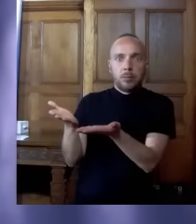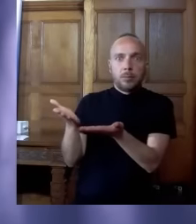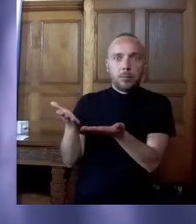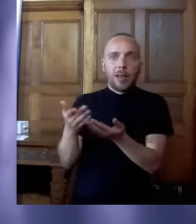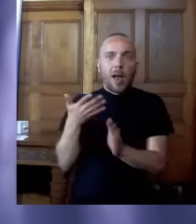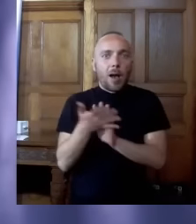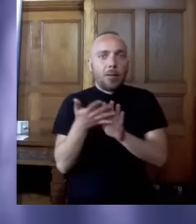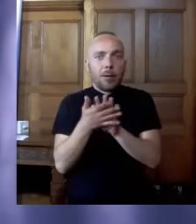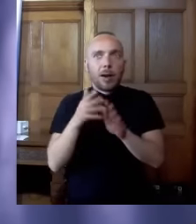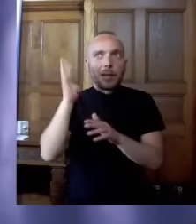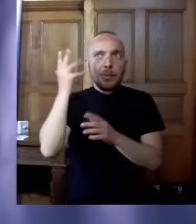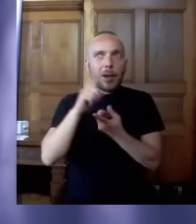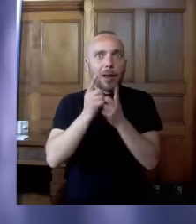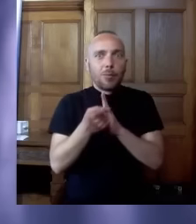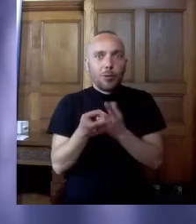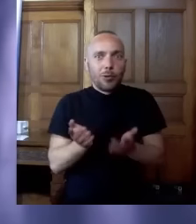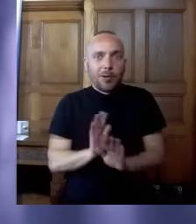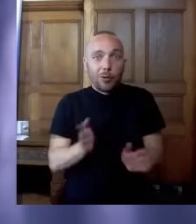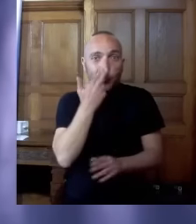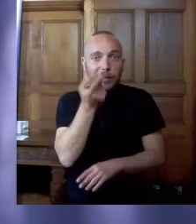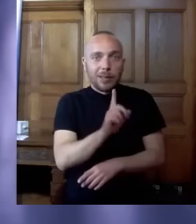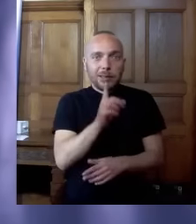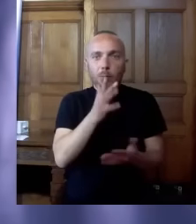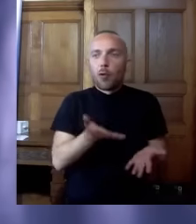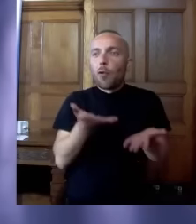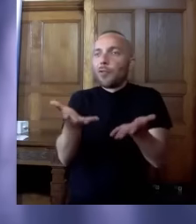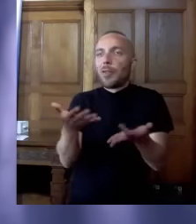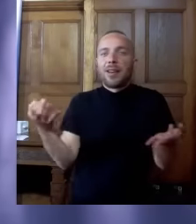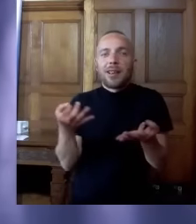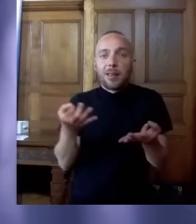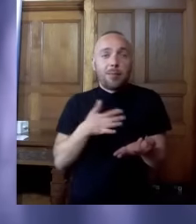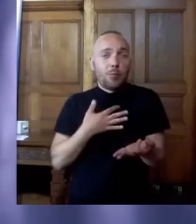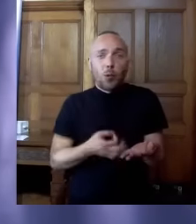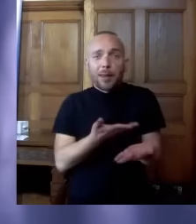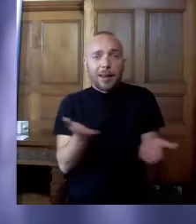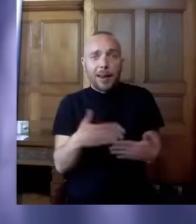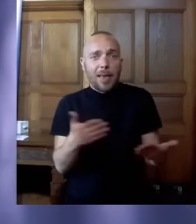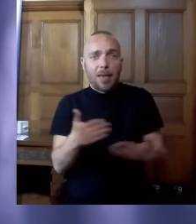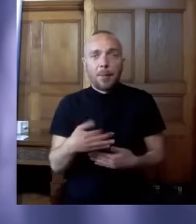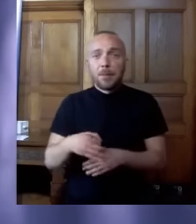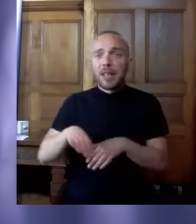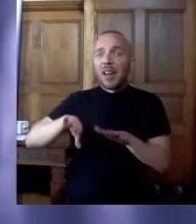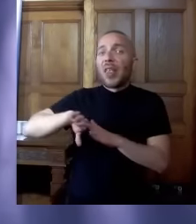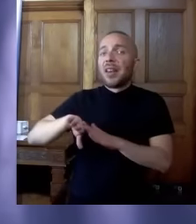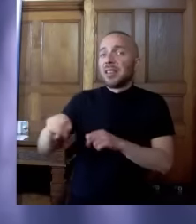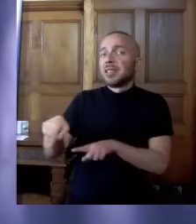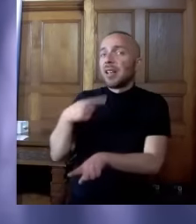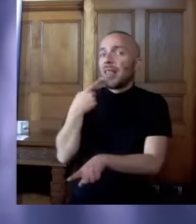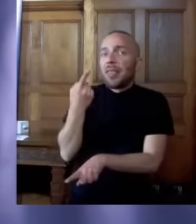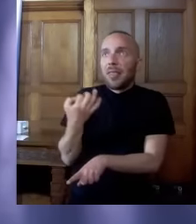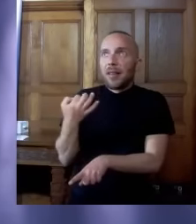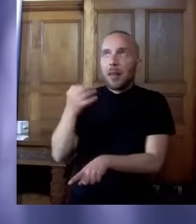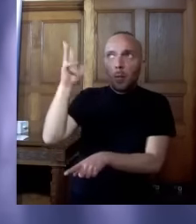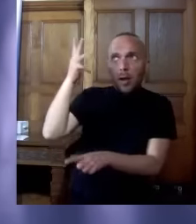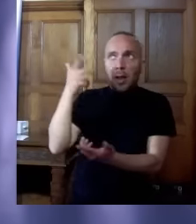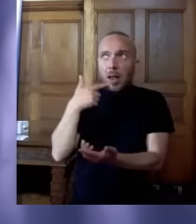climático en esta campaña porque qué pueden ofrecer estos partidos no pueden ofrecer nada y bueno la derecha qué va a decir la derecha Al fin y al cabo es negacionista o